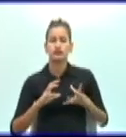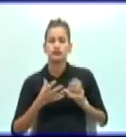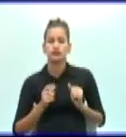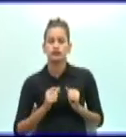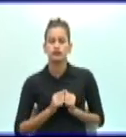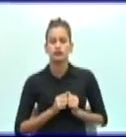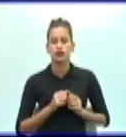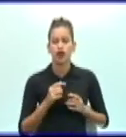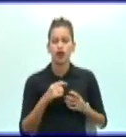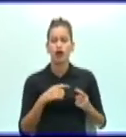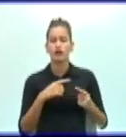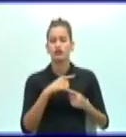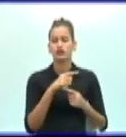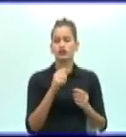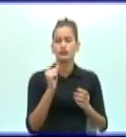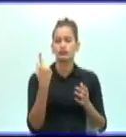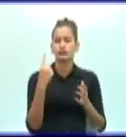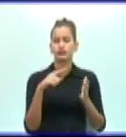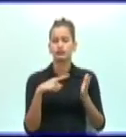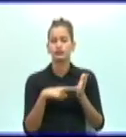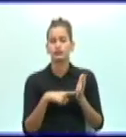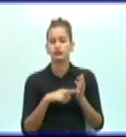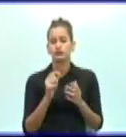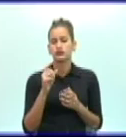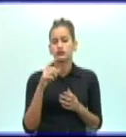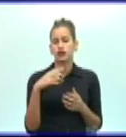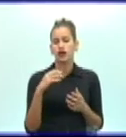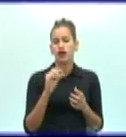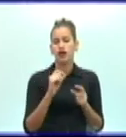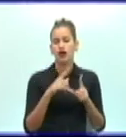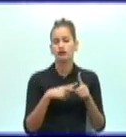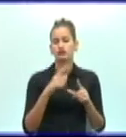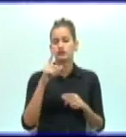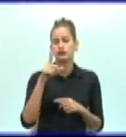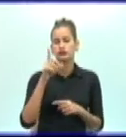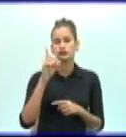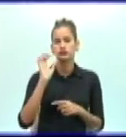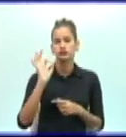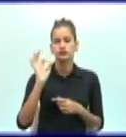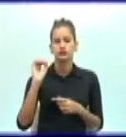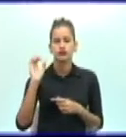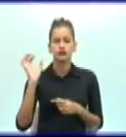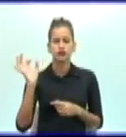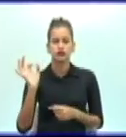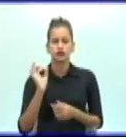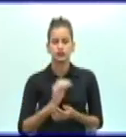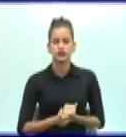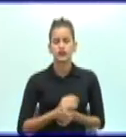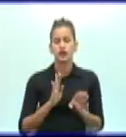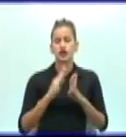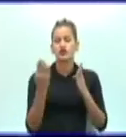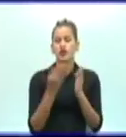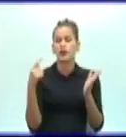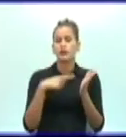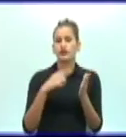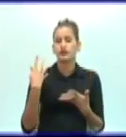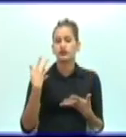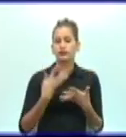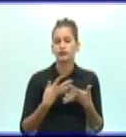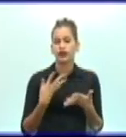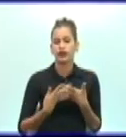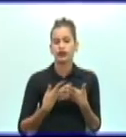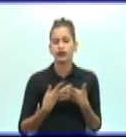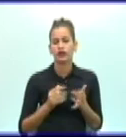180 grados. Todo punto y su imagen están en semirrectas opuestas de origen